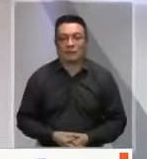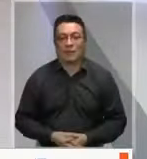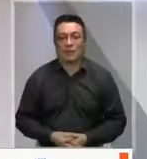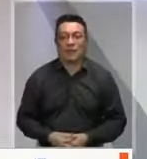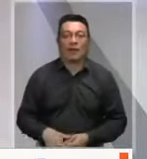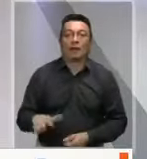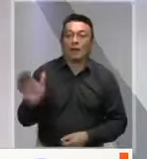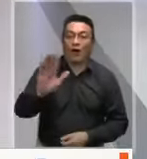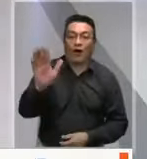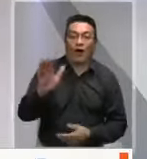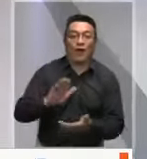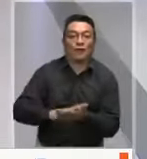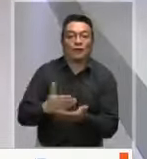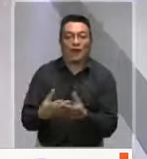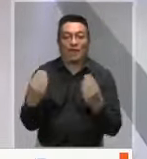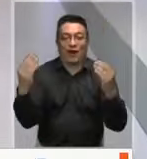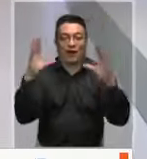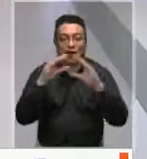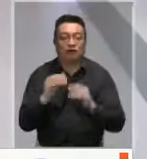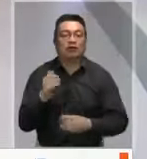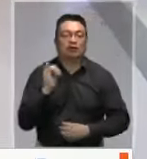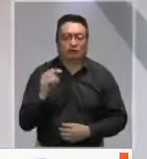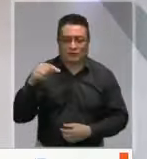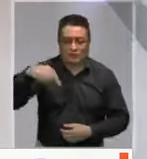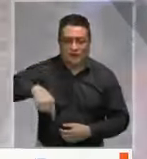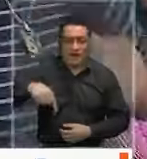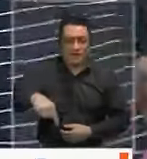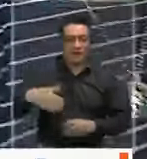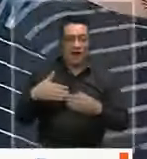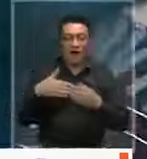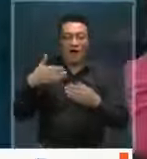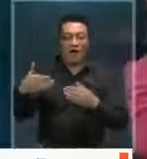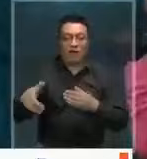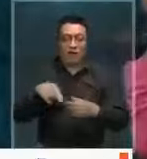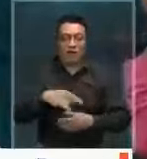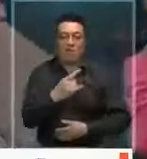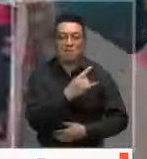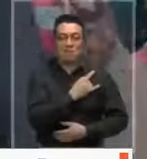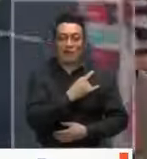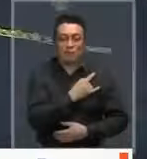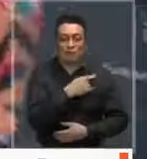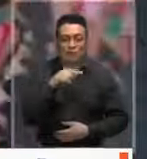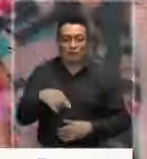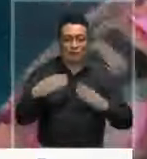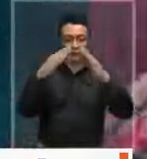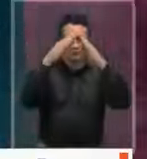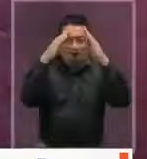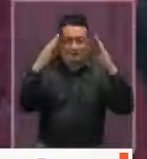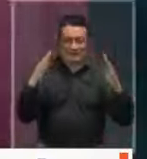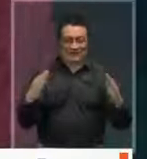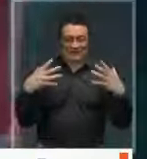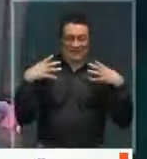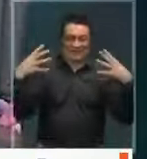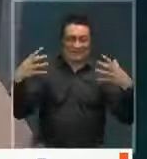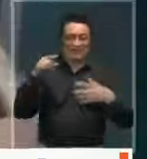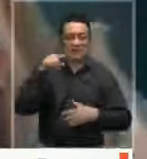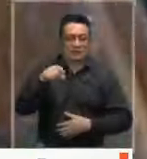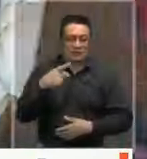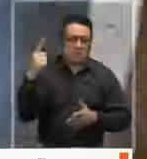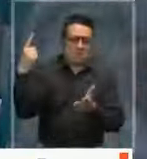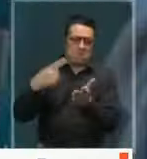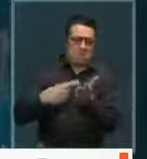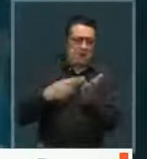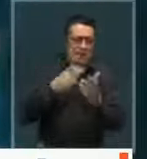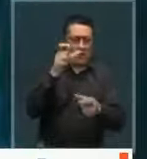Hola Titi, ¿cómo estás? Buenas noches. Y claro, estamos aquí en las afueras del Templo Votivo de Maipú, donde cientos de personas, miles diría yo, han